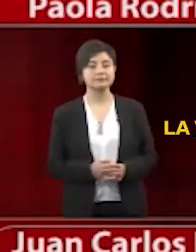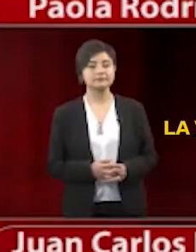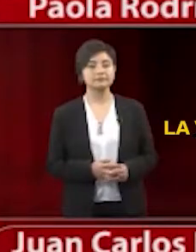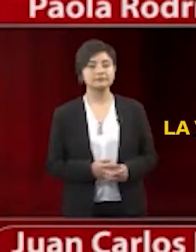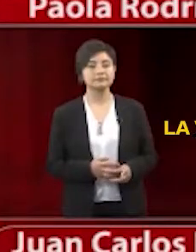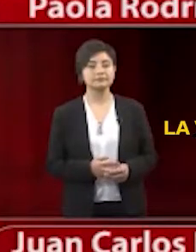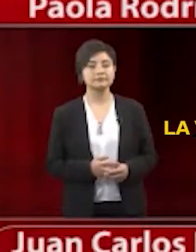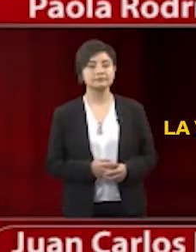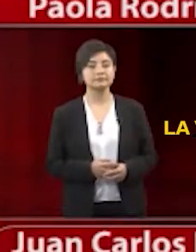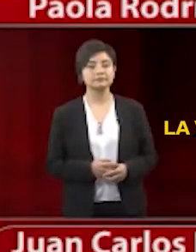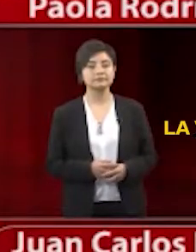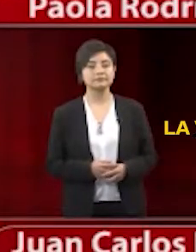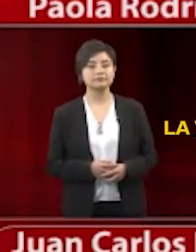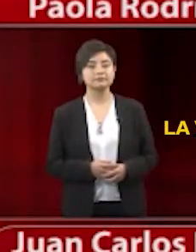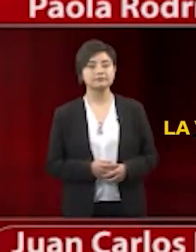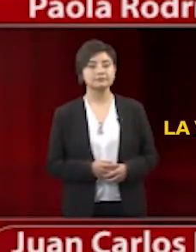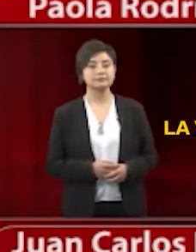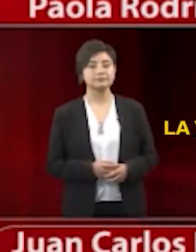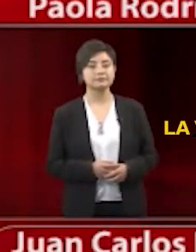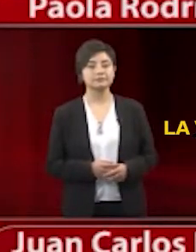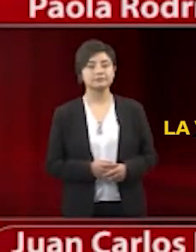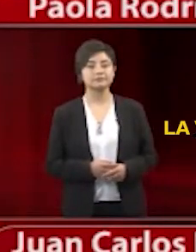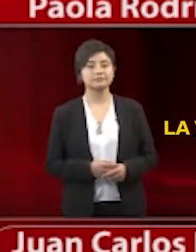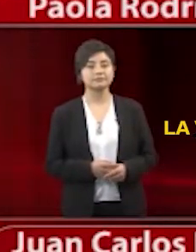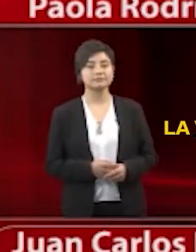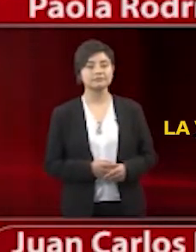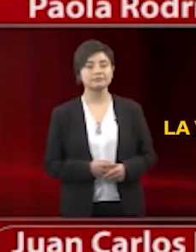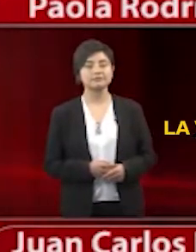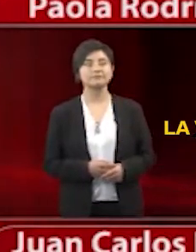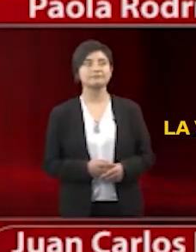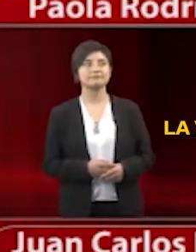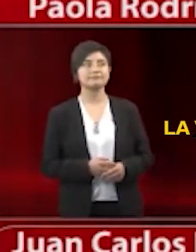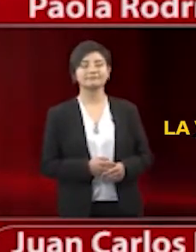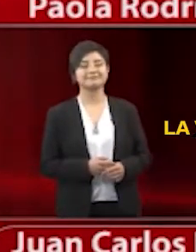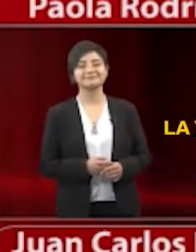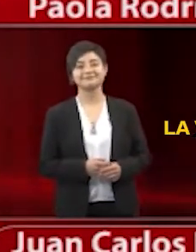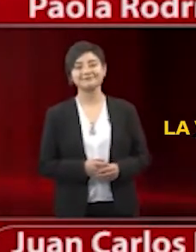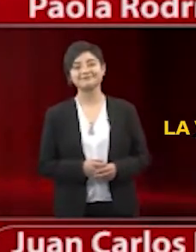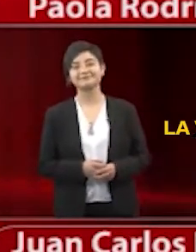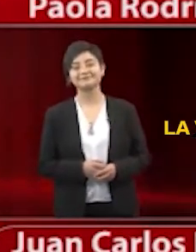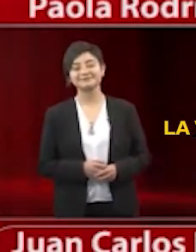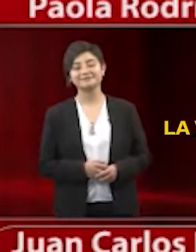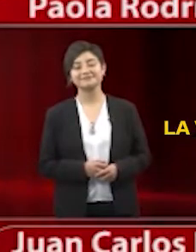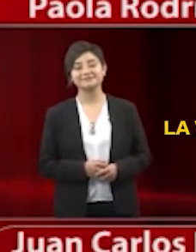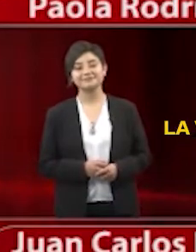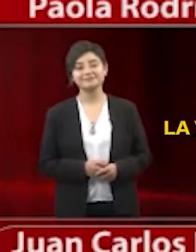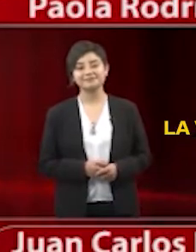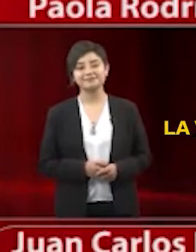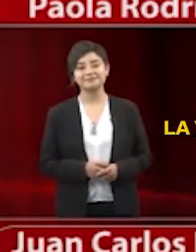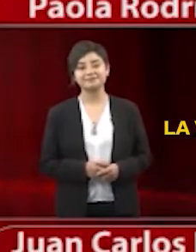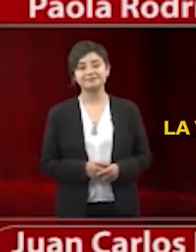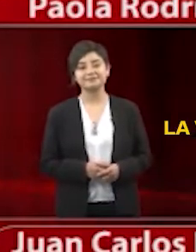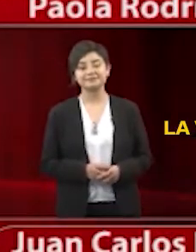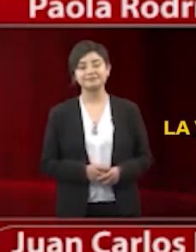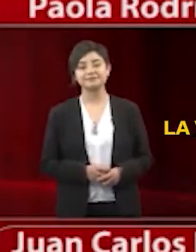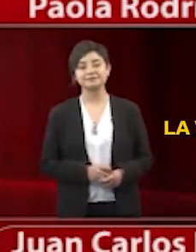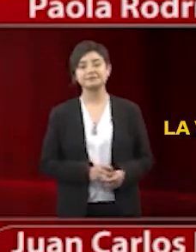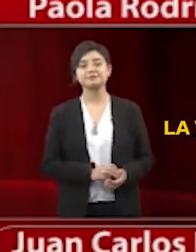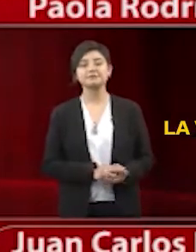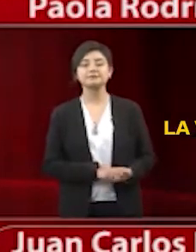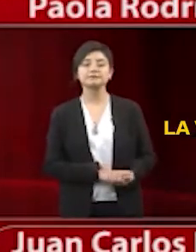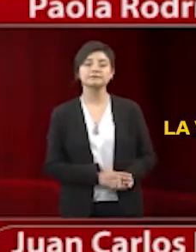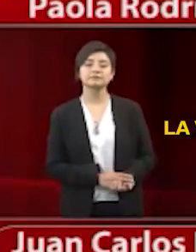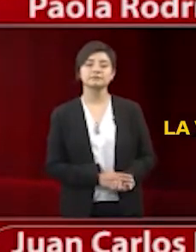grandes cultivos de soya transgénica, pero en cambio sí tenemos algodón transgénico, tenemos maíz transgénico y tenemos algo de